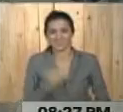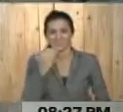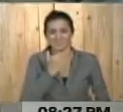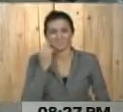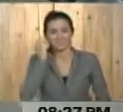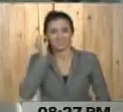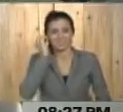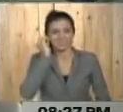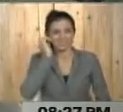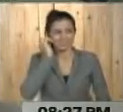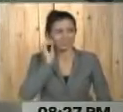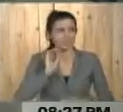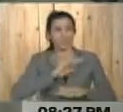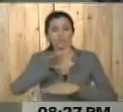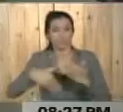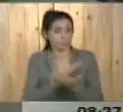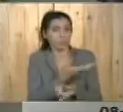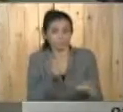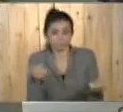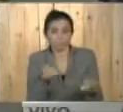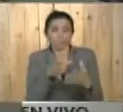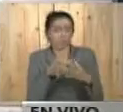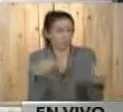¿Entiendes? Para que todos ustedes